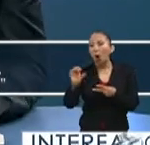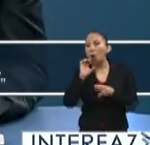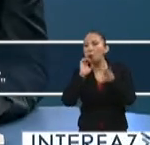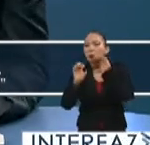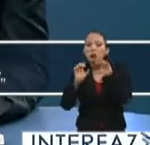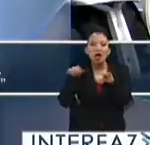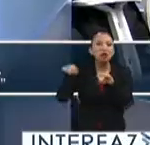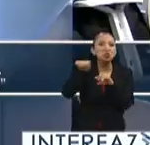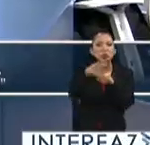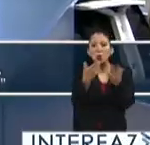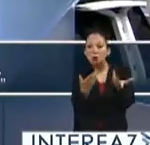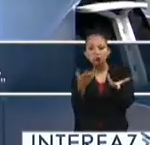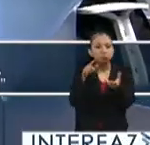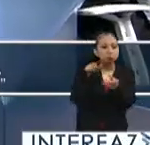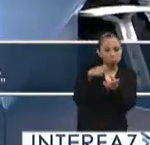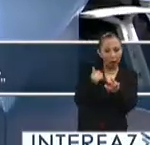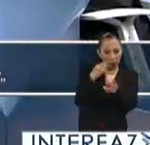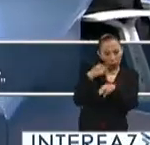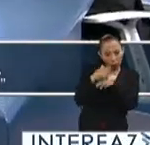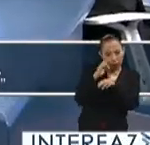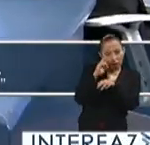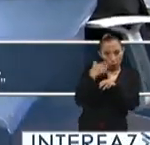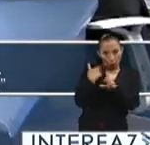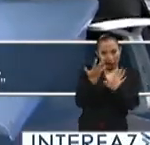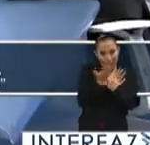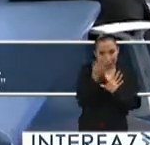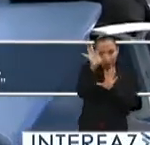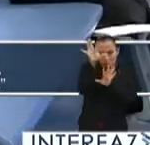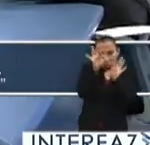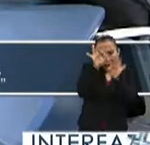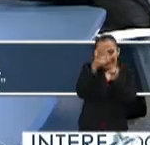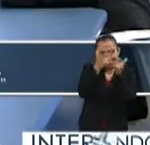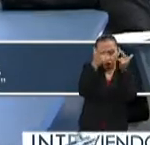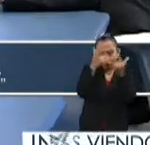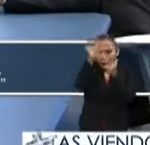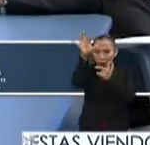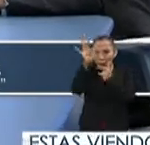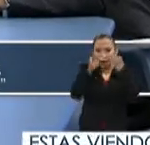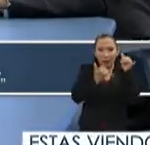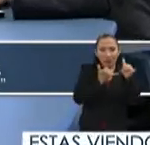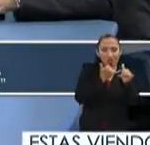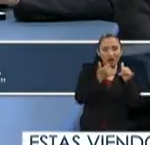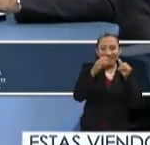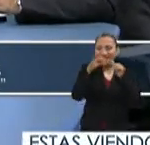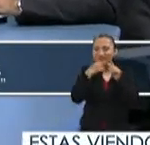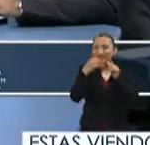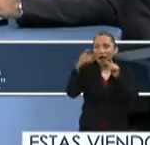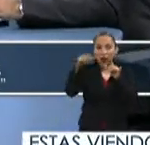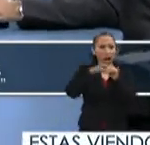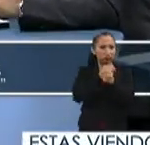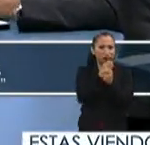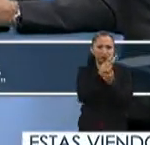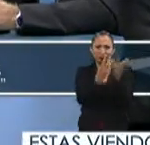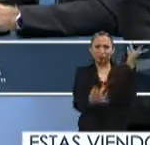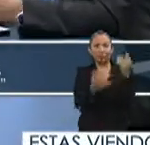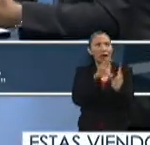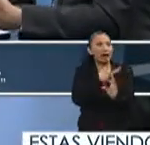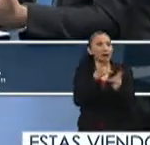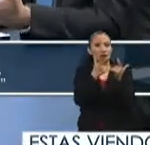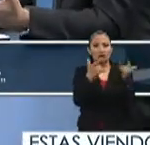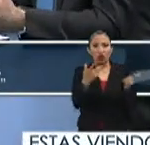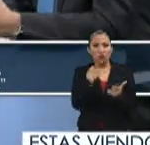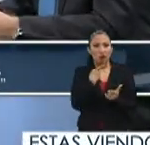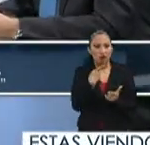de comunicación, etc. Entonces me di a la tarea de coleccionar esas historias y hay de todo. Hay historias